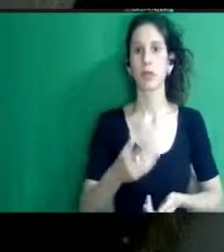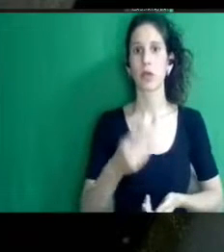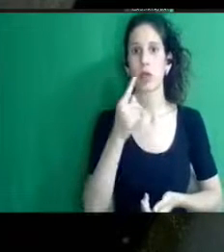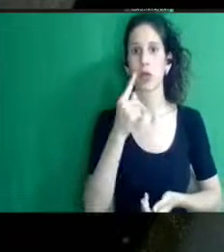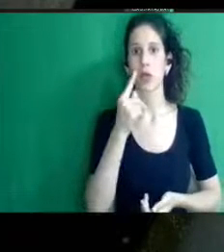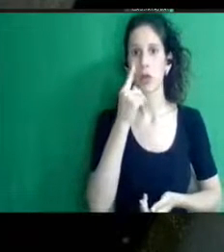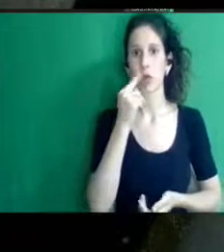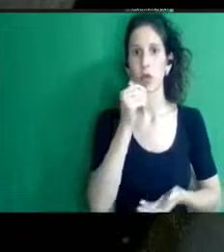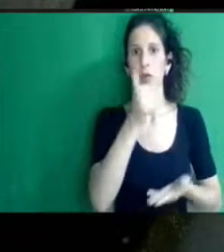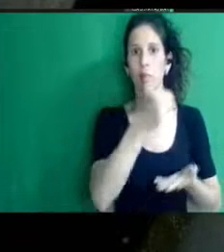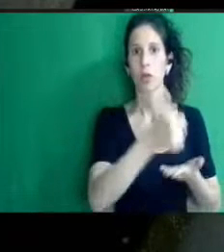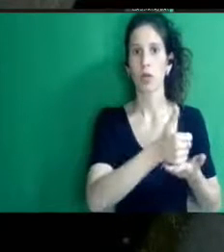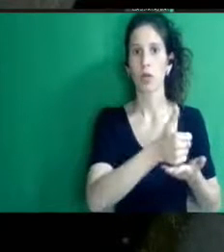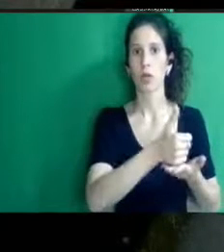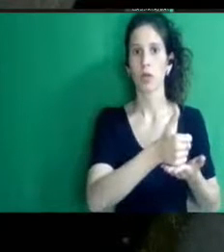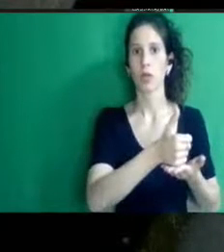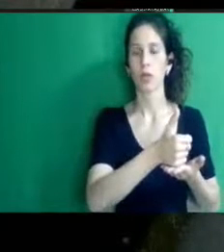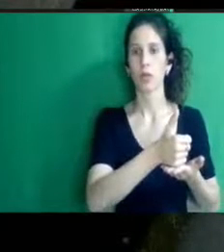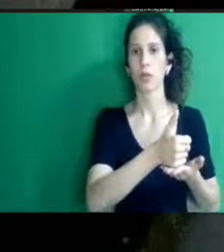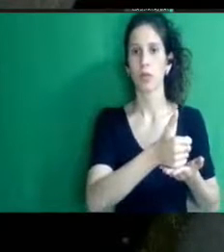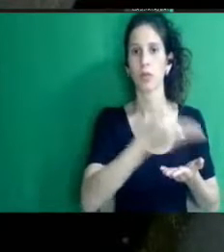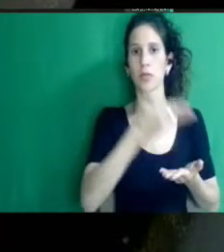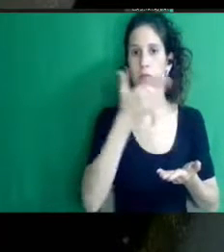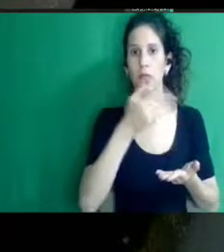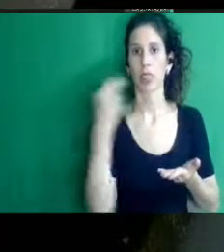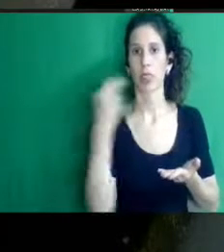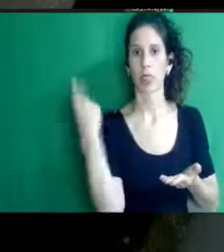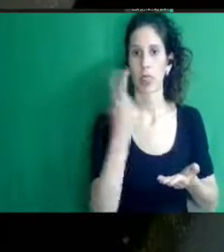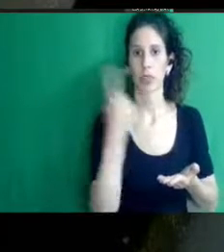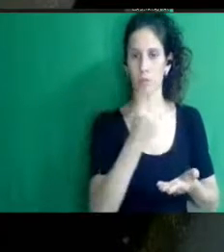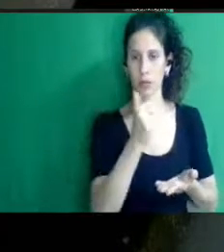Bien. Perfecto. Bueno,